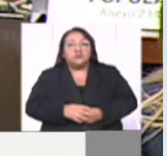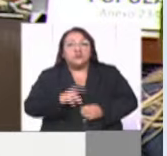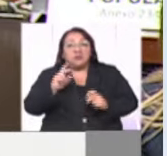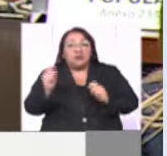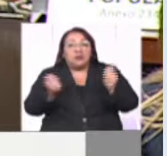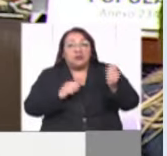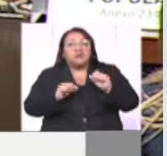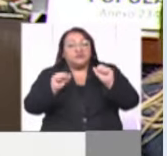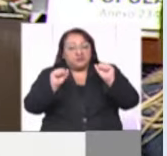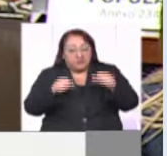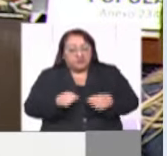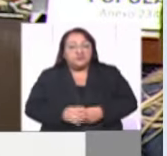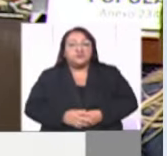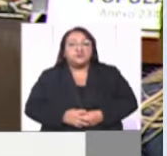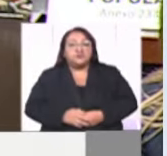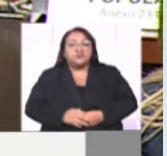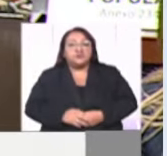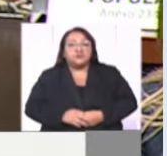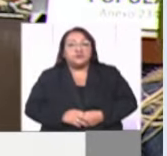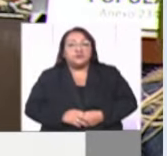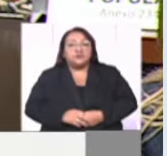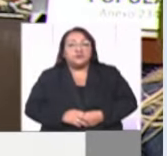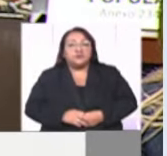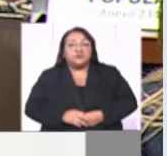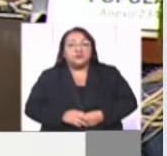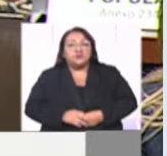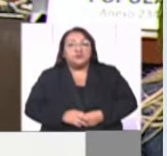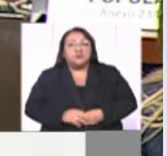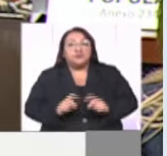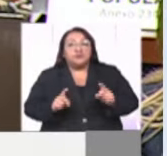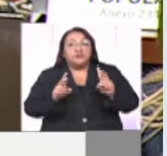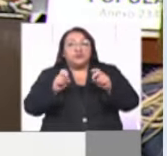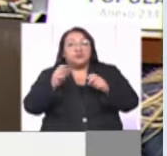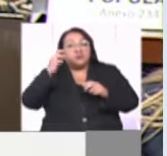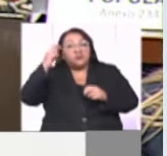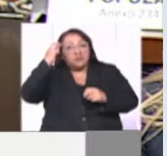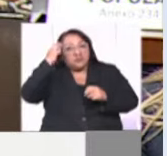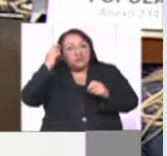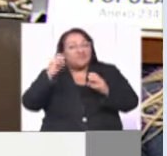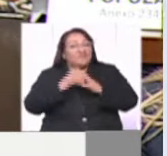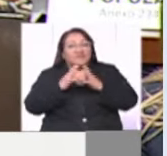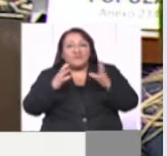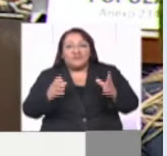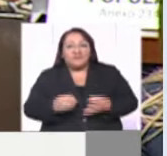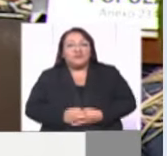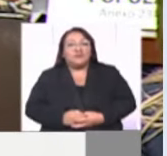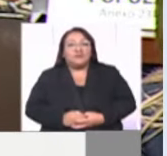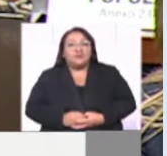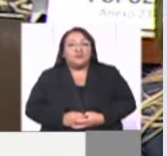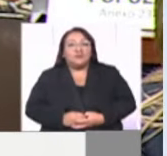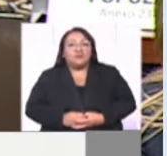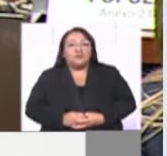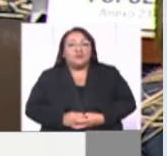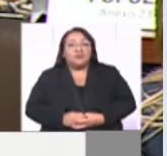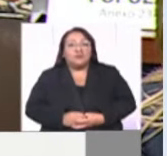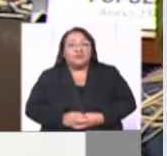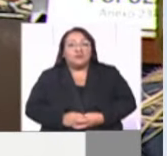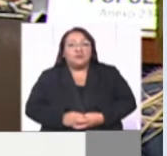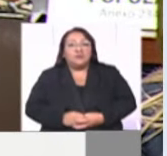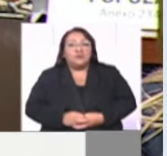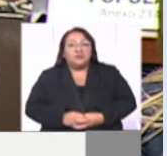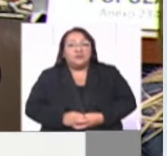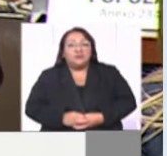administrativa, infracción administrativa, pero también una infracción política grave. Y eso nosotros